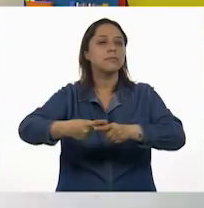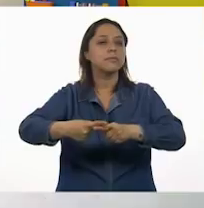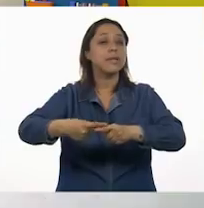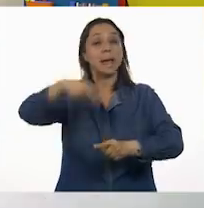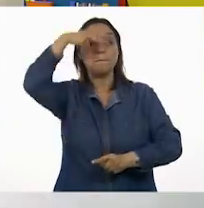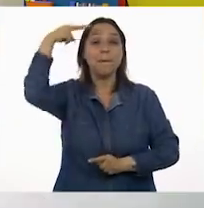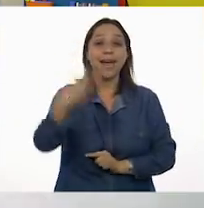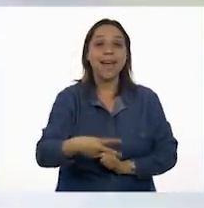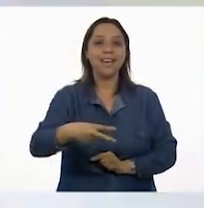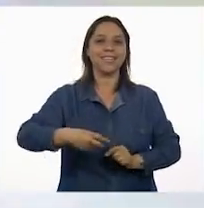¡A México! ¡Esto!